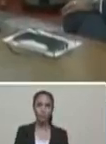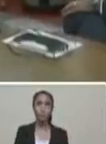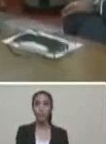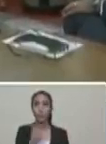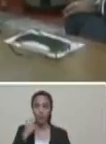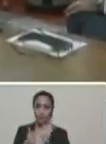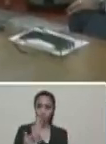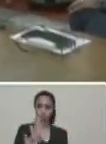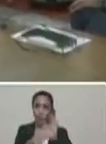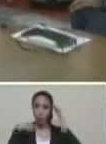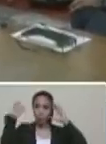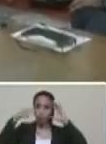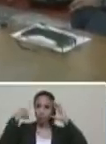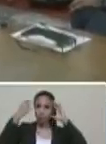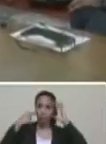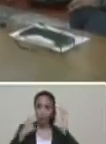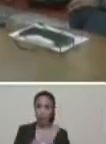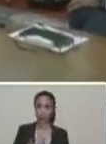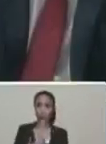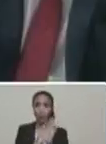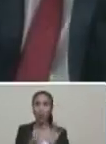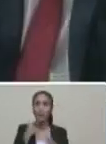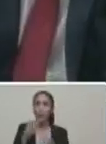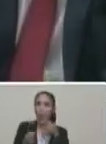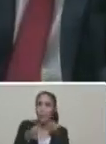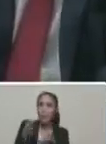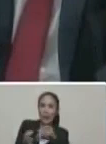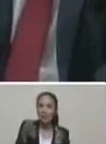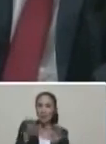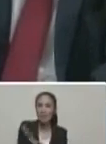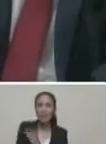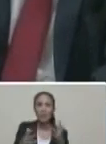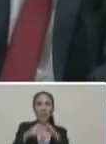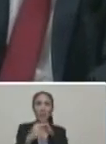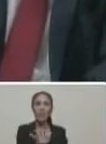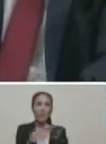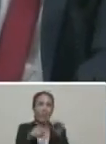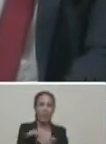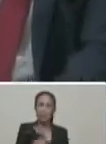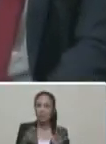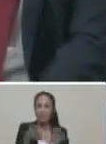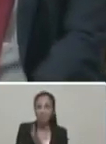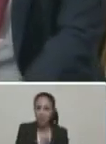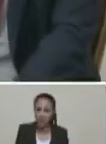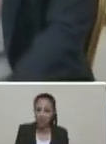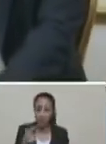Y ellos quedaron impresionados cuando yo les expliqué lo que era el sistema Barrio Adentro.